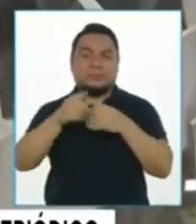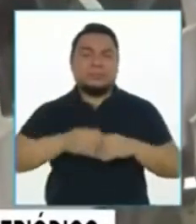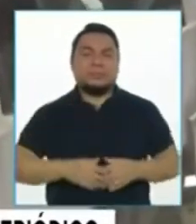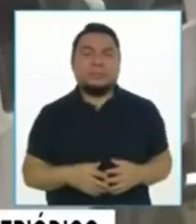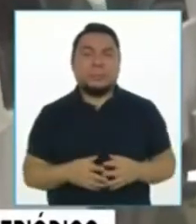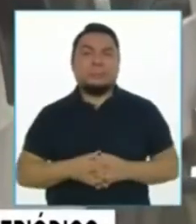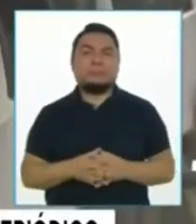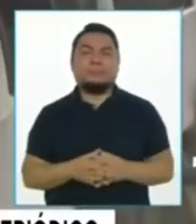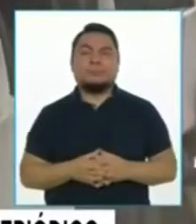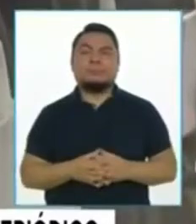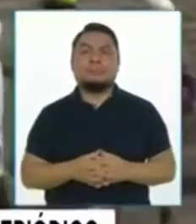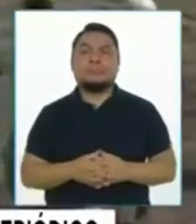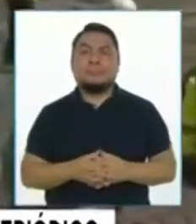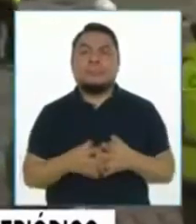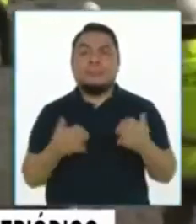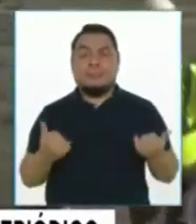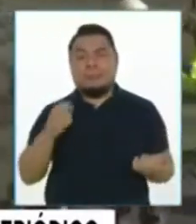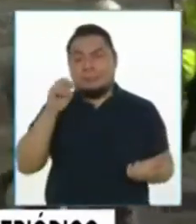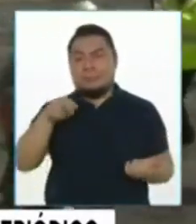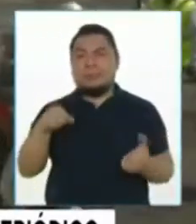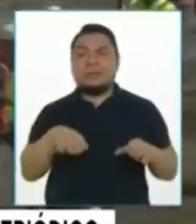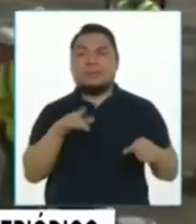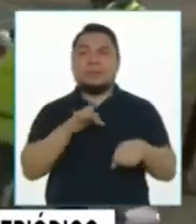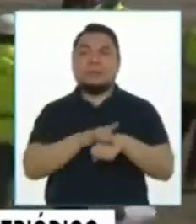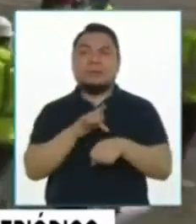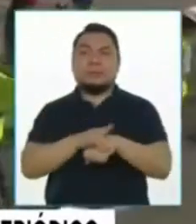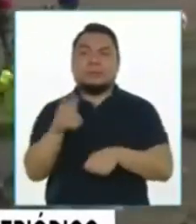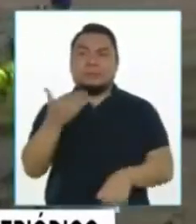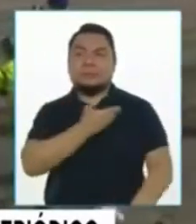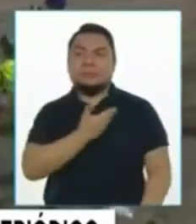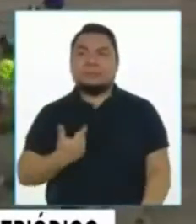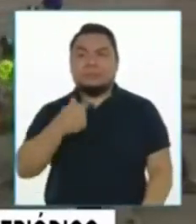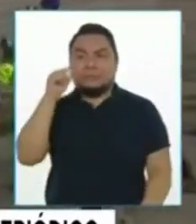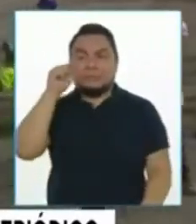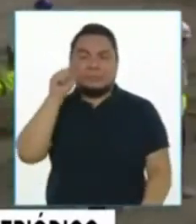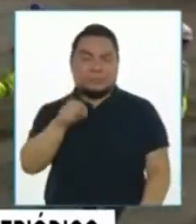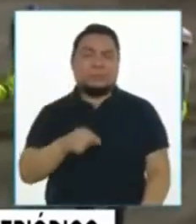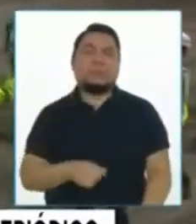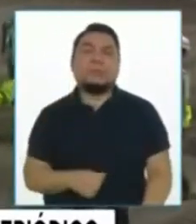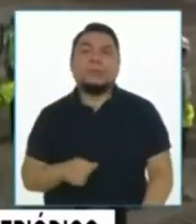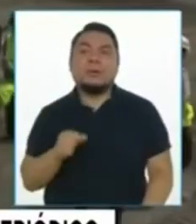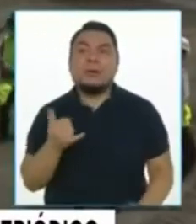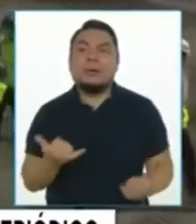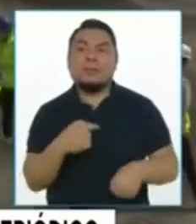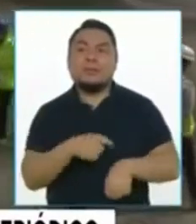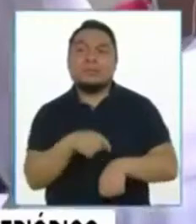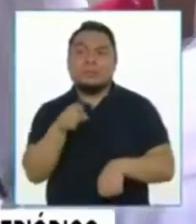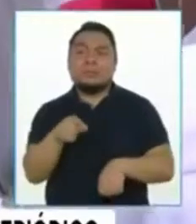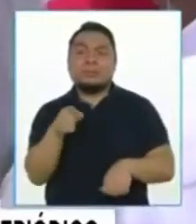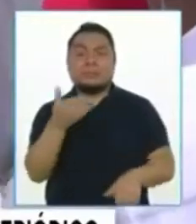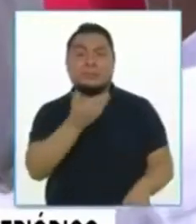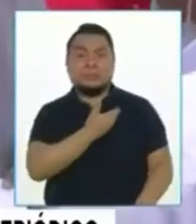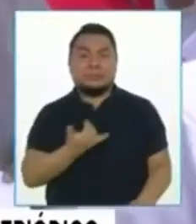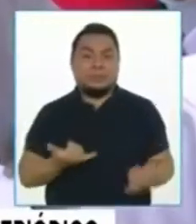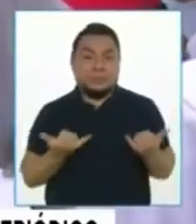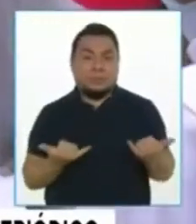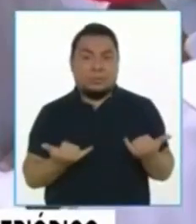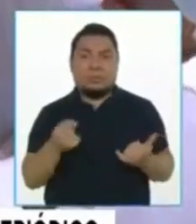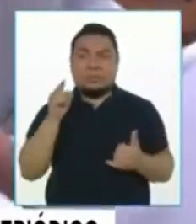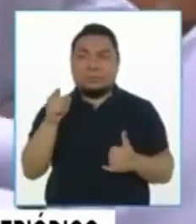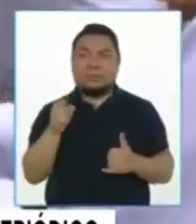contratistas. Eran las imágenes entonces de lo que ha sido a tempranas horas la visita del jefe de Estado. Y en este momento el mandatario se